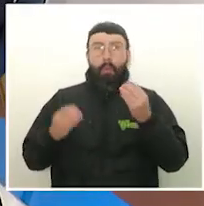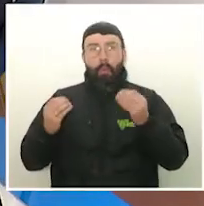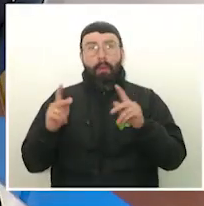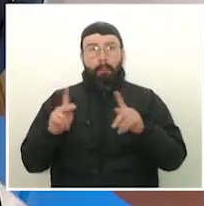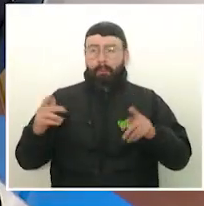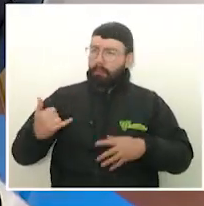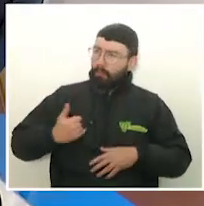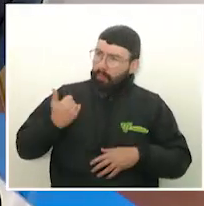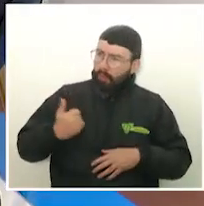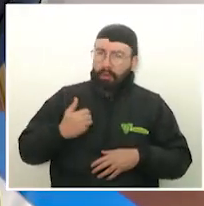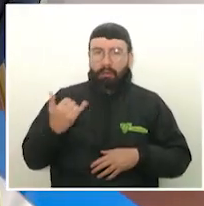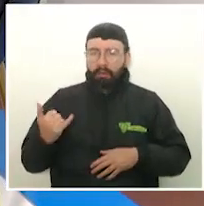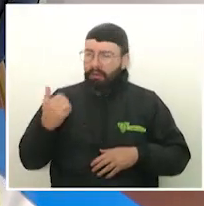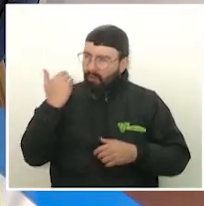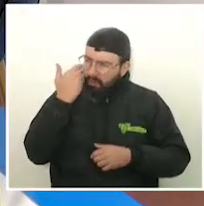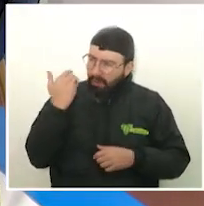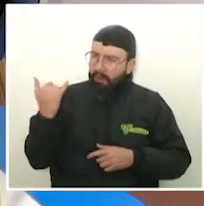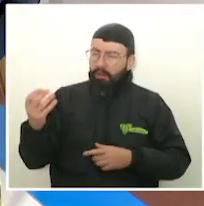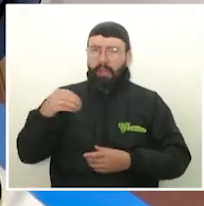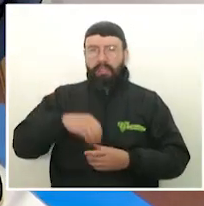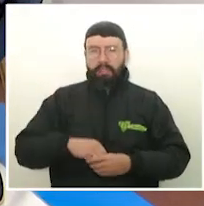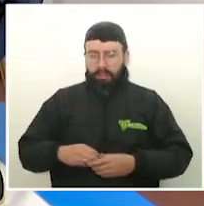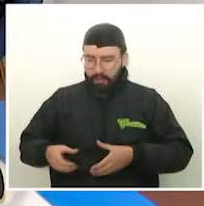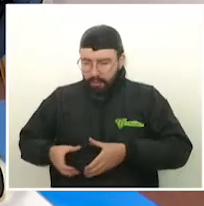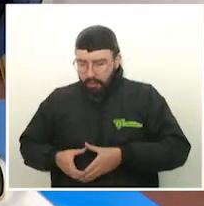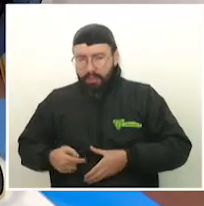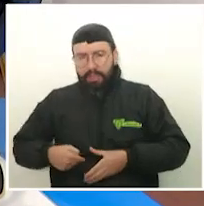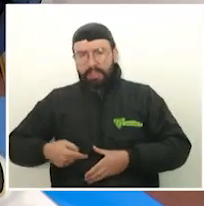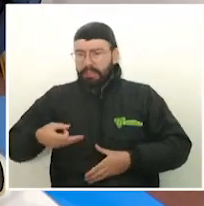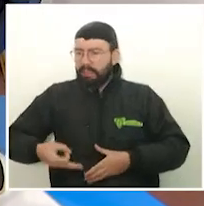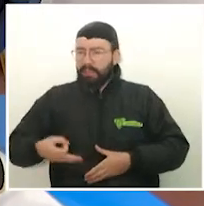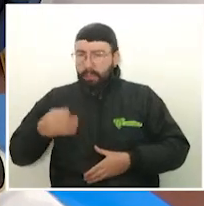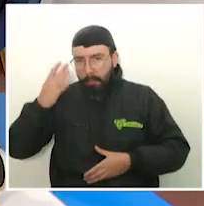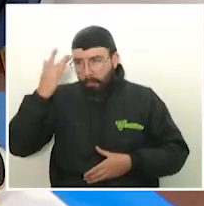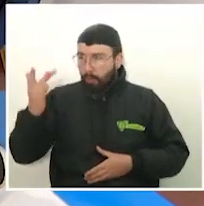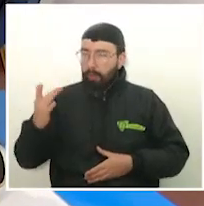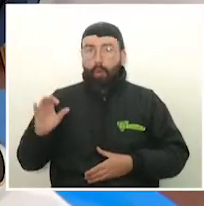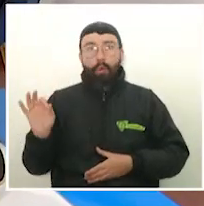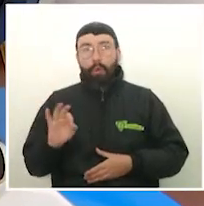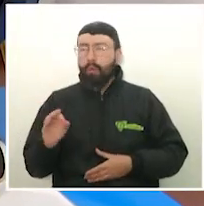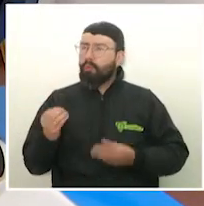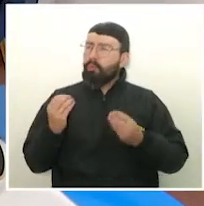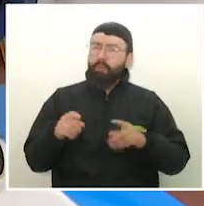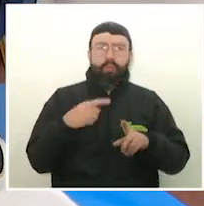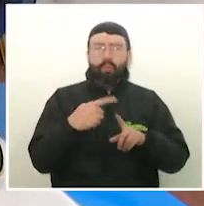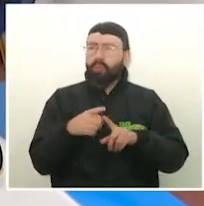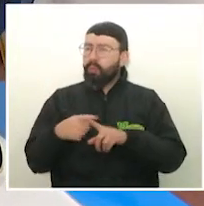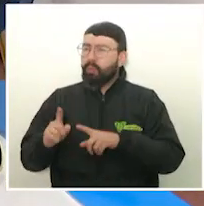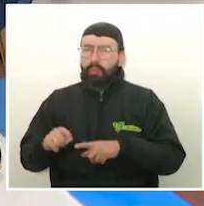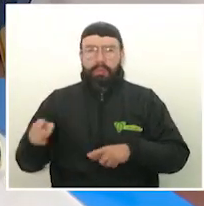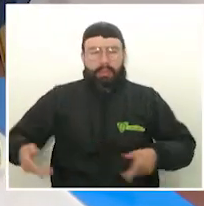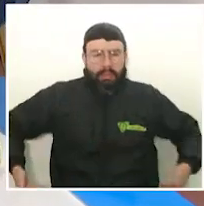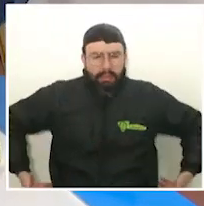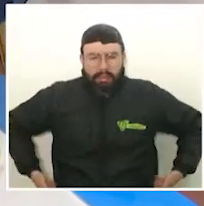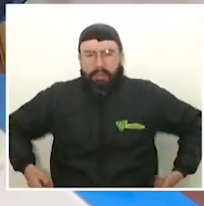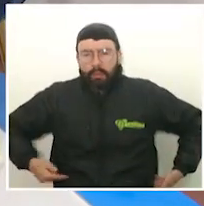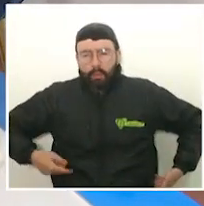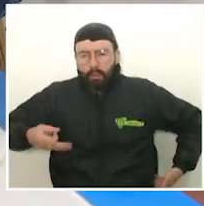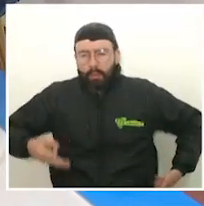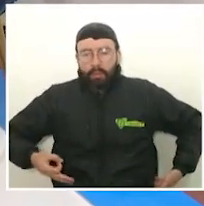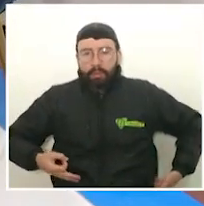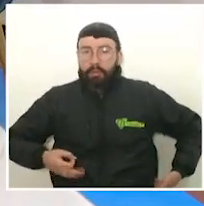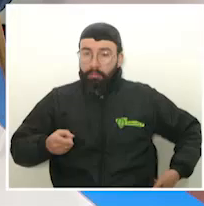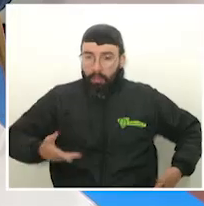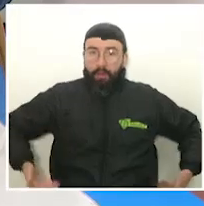cálculos en la vesícula? ¿Y qué tal la cantidad de diagnósticos de cálculos en los riñones? Si algo da cálculos